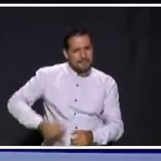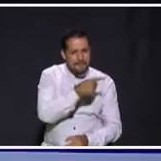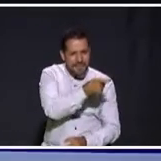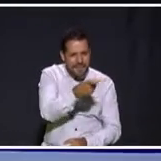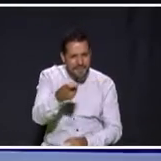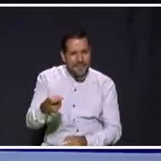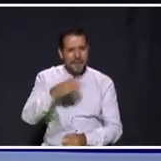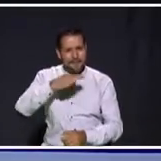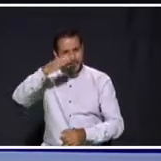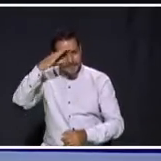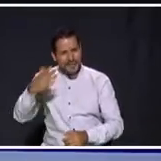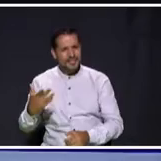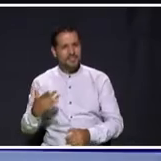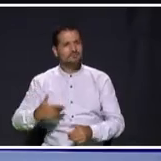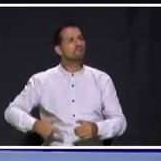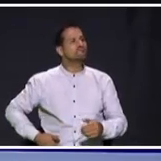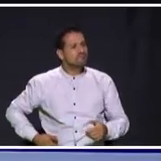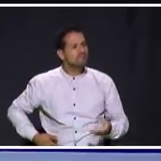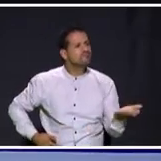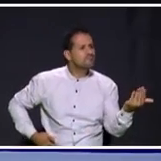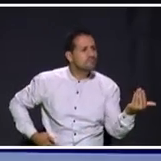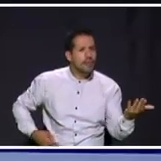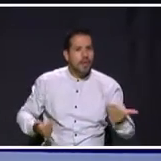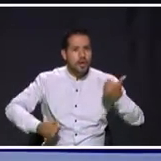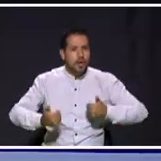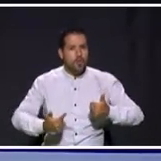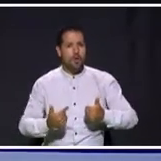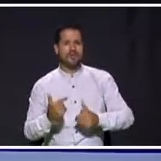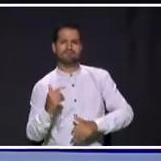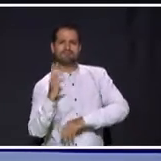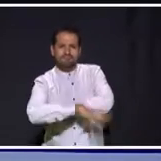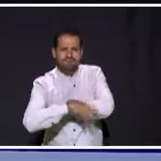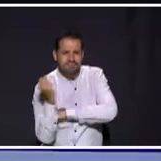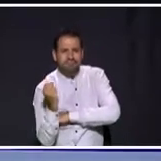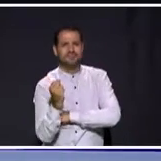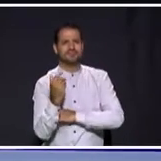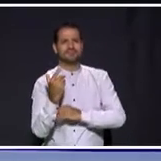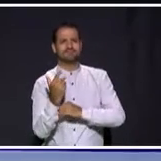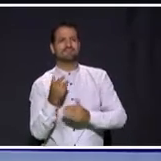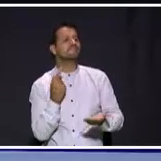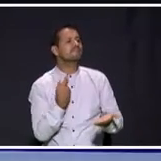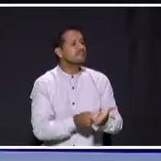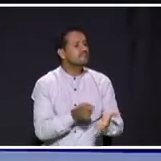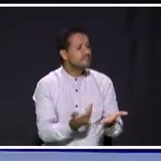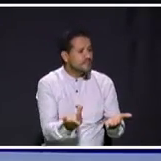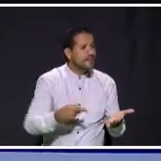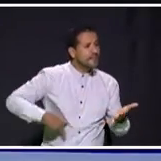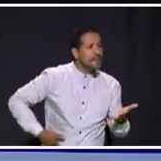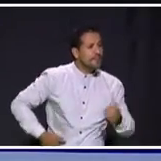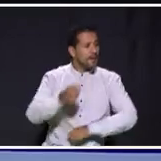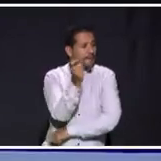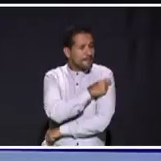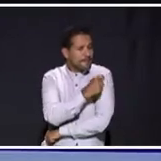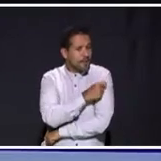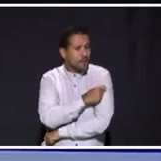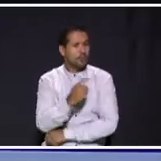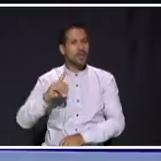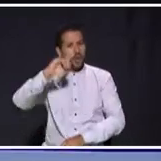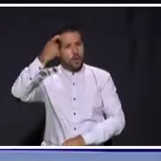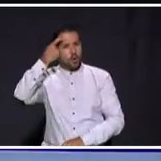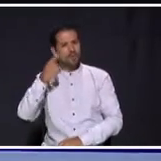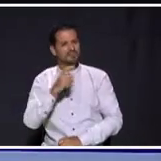medellín y antioquia a punto de extorsiones vacunas fleteos llegó la hora de que antioquia tengo un gobierno de mano firme pero para eso